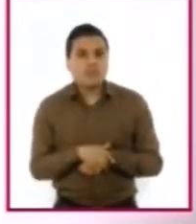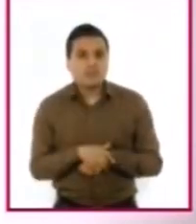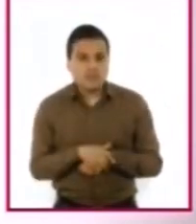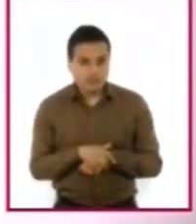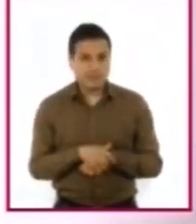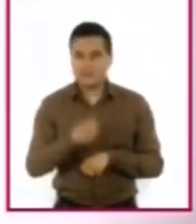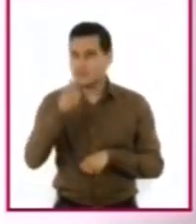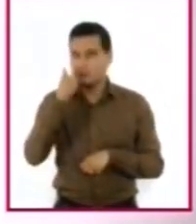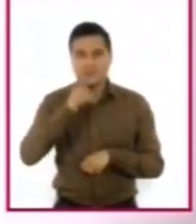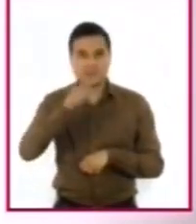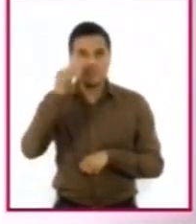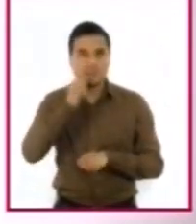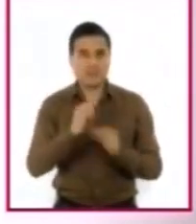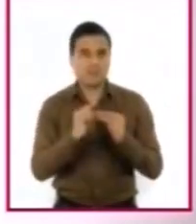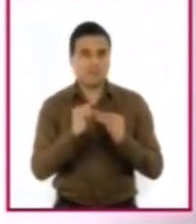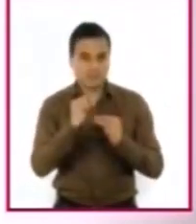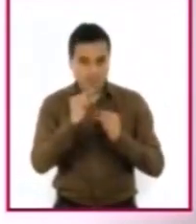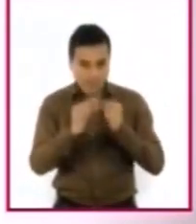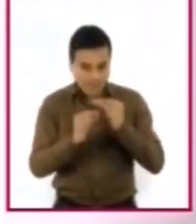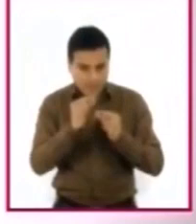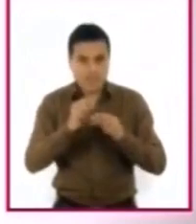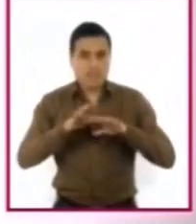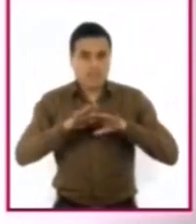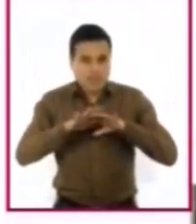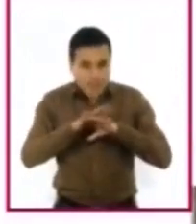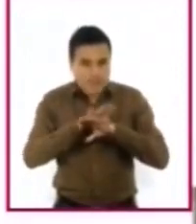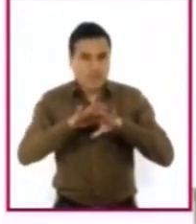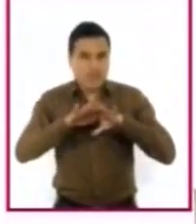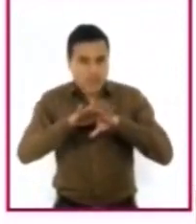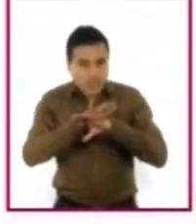de transformación en sucesivas generaciones.